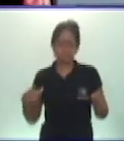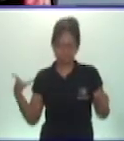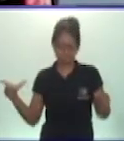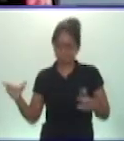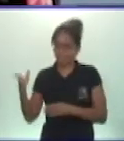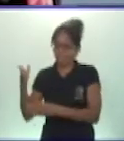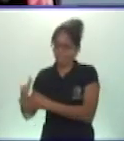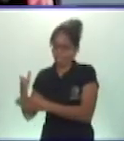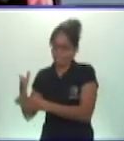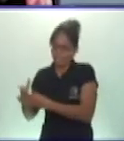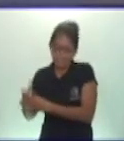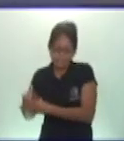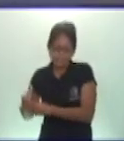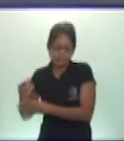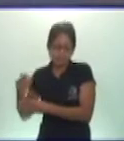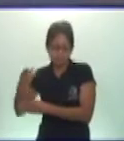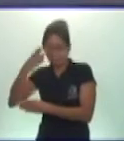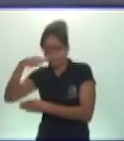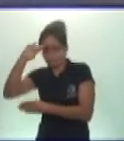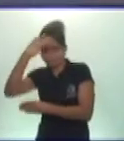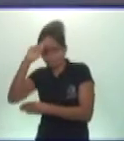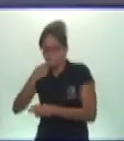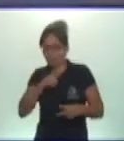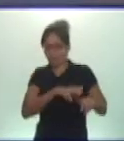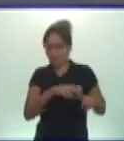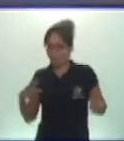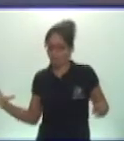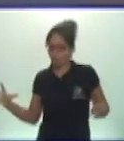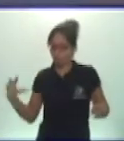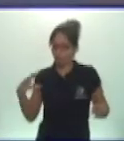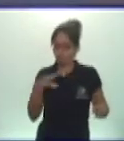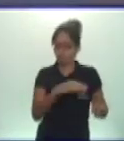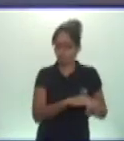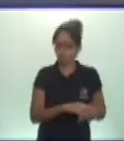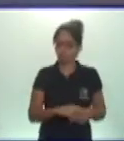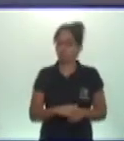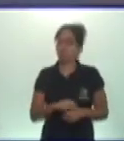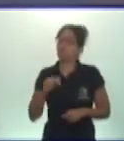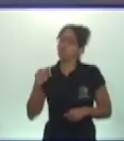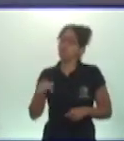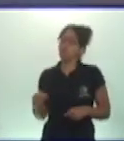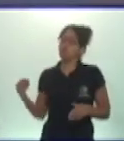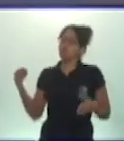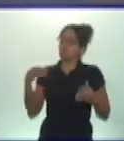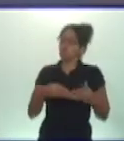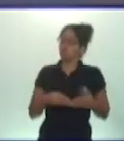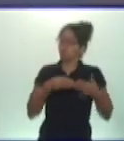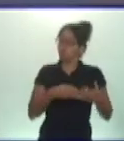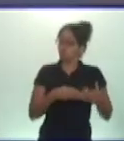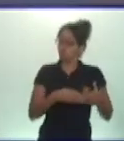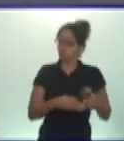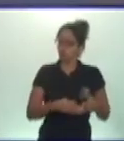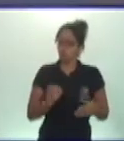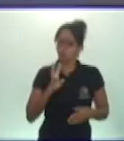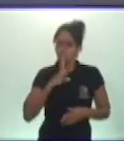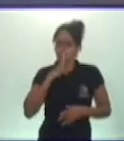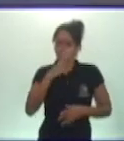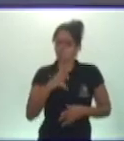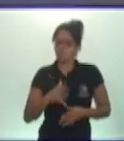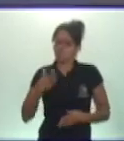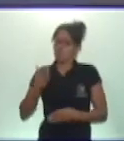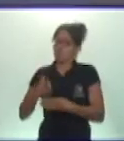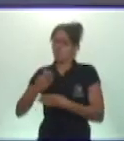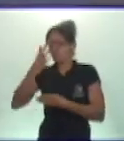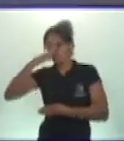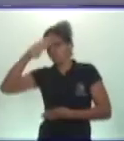sin protesta de los santiagueros. Caballeros, ahora que llegó la goleta a reforzarnos, gritemos ¡por Santiago!